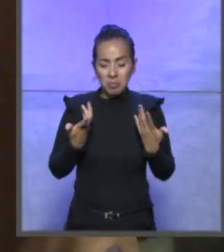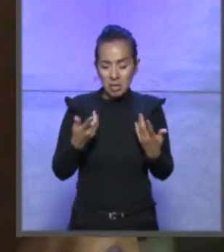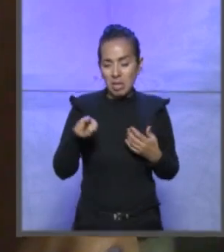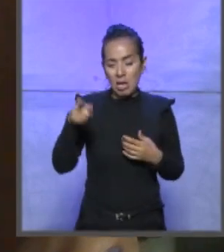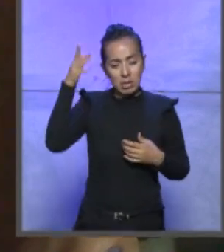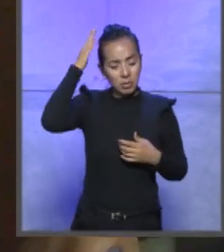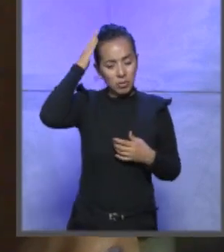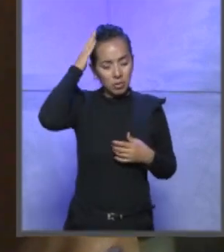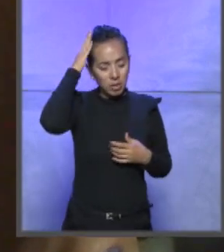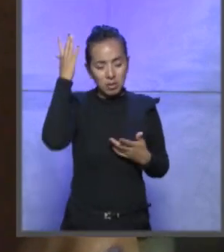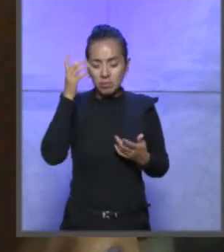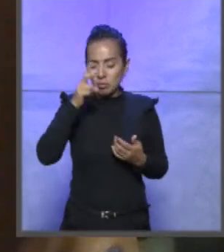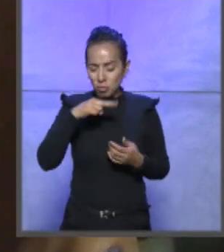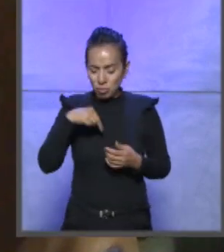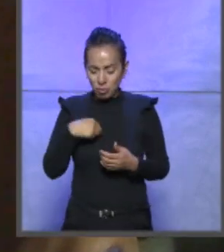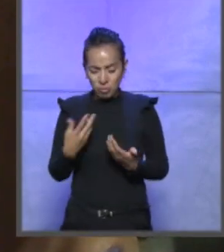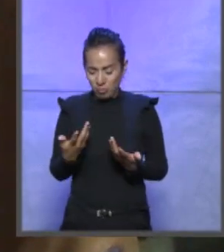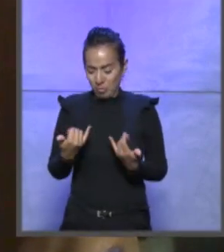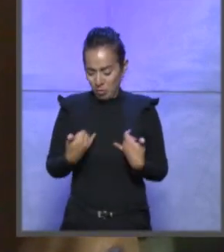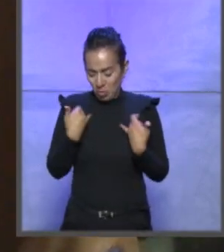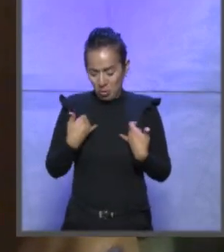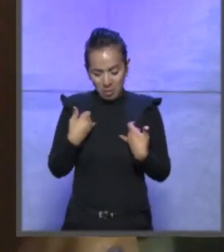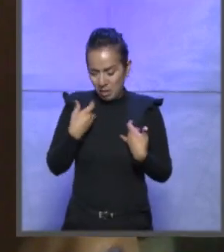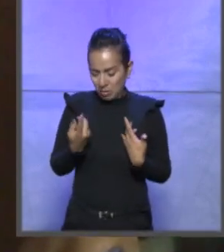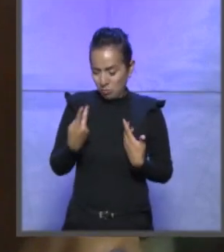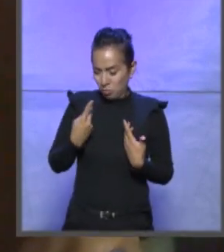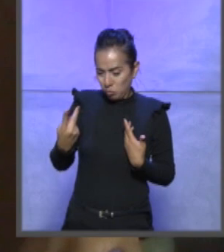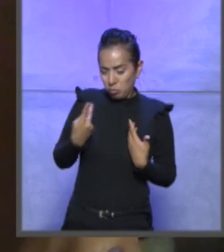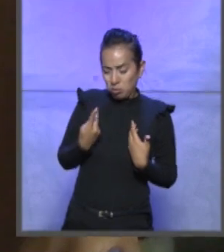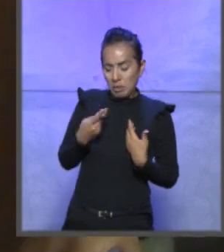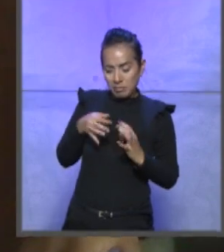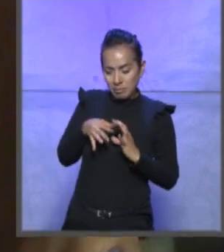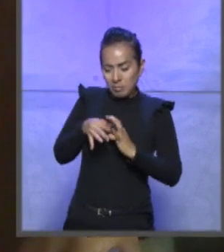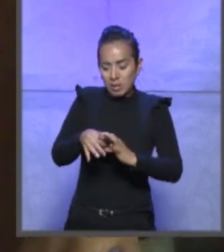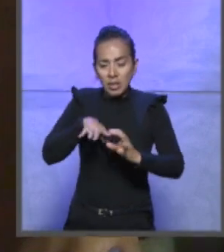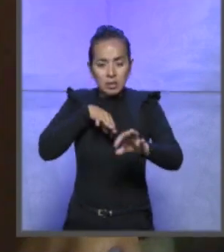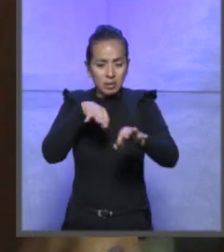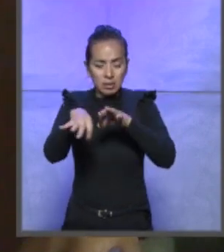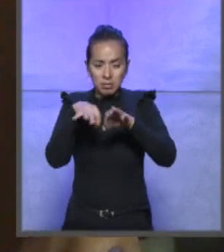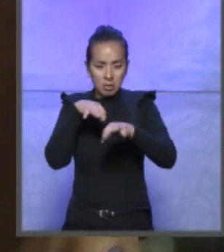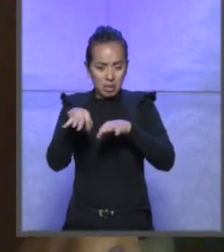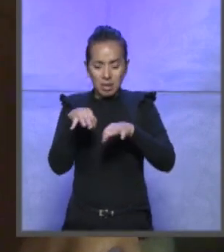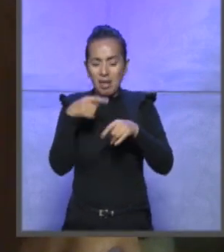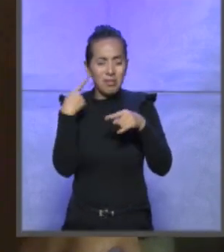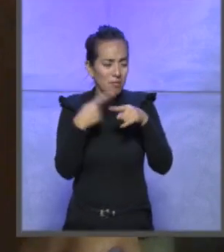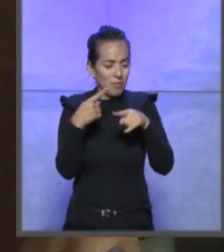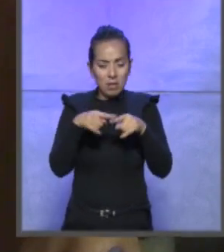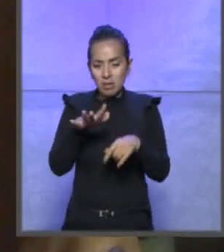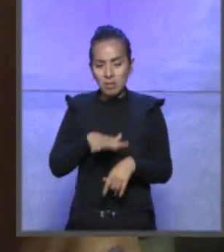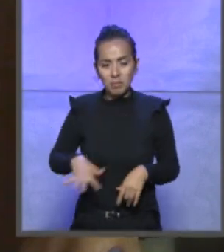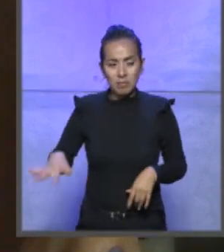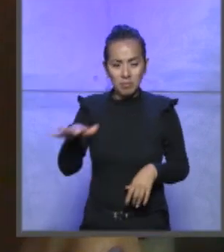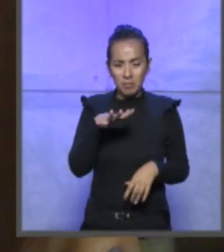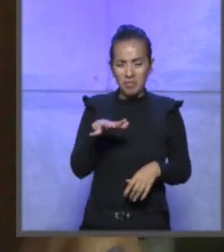de que tanto las autoridades como nosotros como jóvenes debemos trabajar en conjunto de manera en distintos ámbitos,